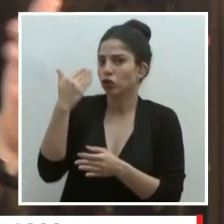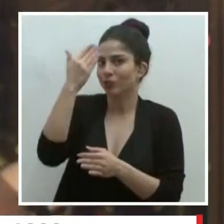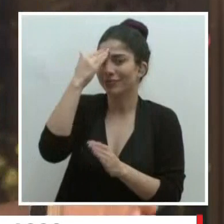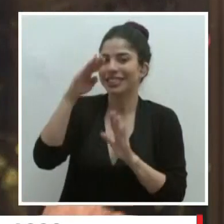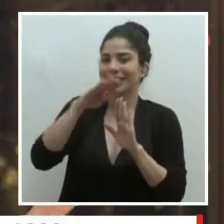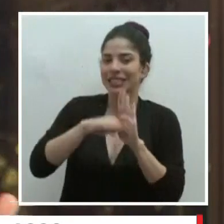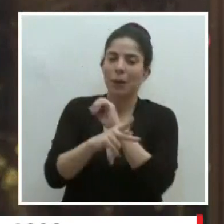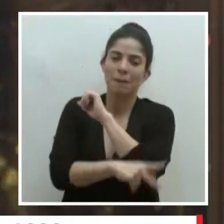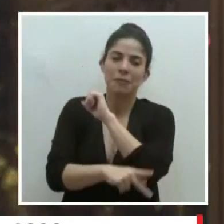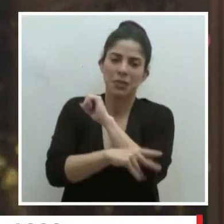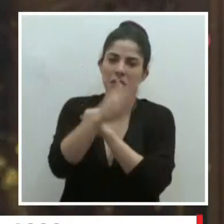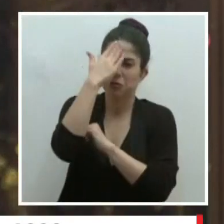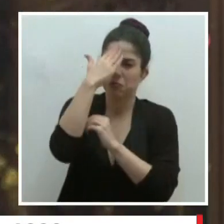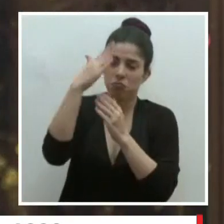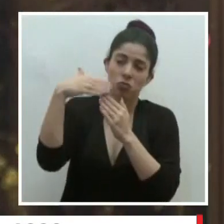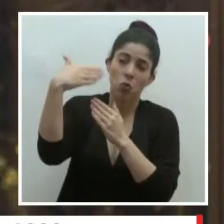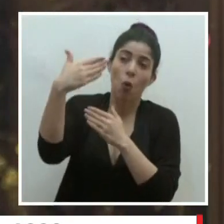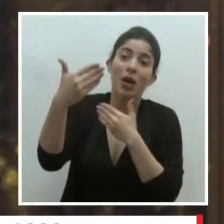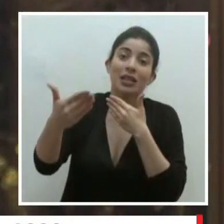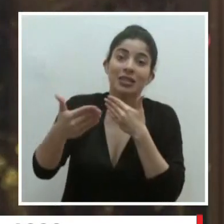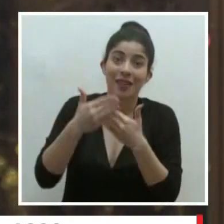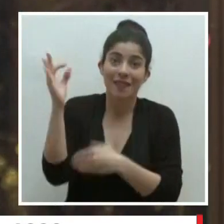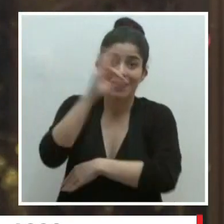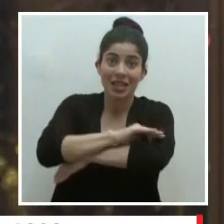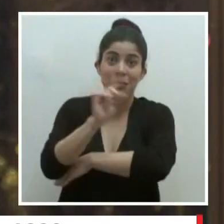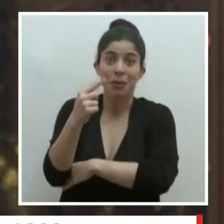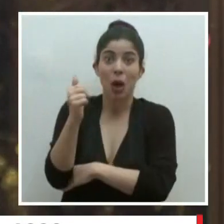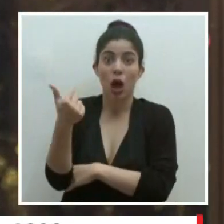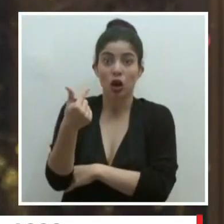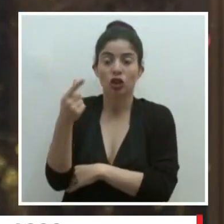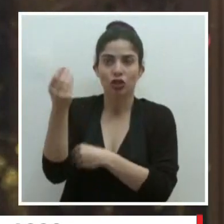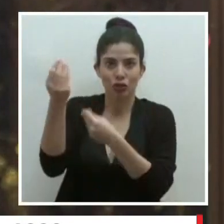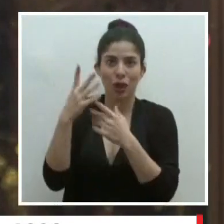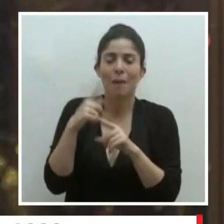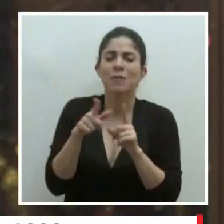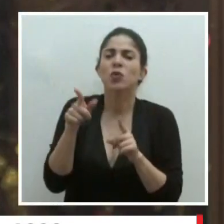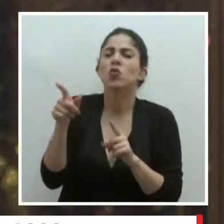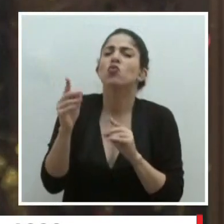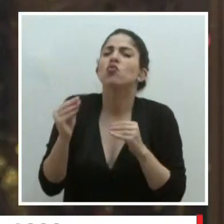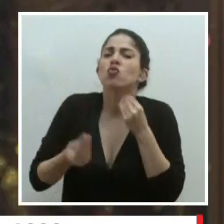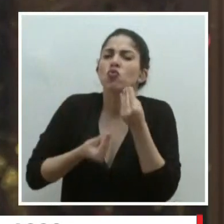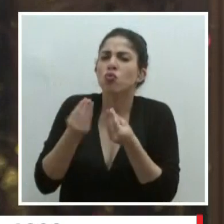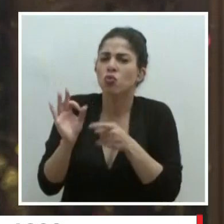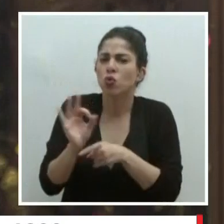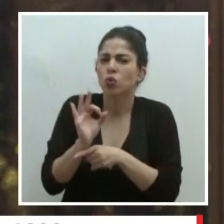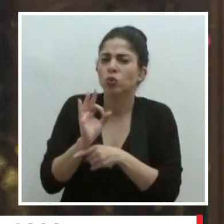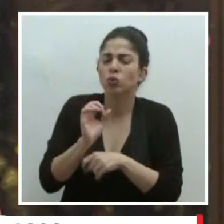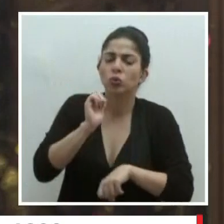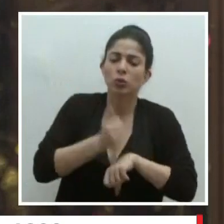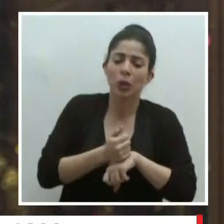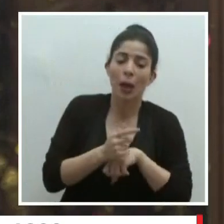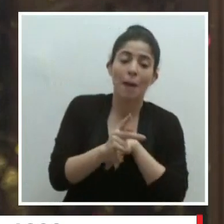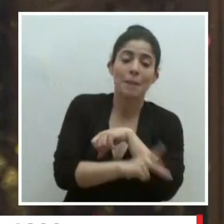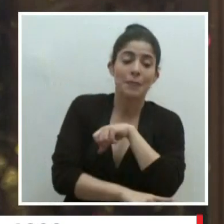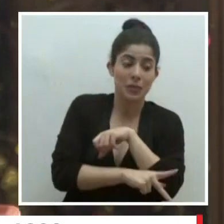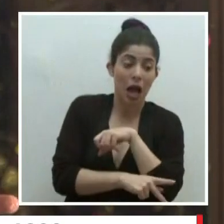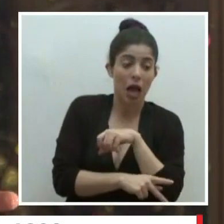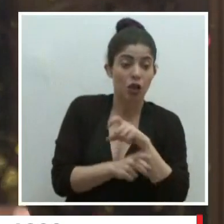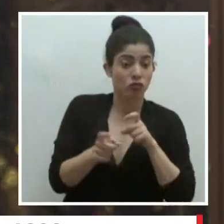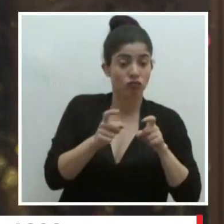países se va a dar posiblemente ya cuando se acerque la fecha del 1 de agosto, pero qué parámetros se va a utilizar para definir que un país tiene